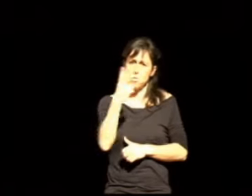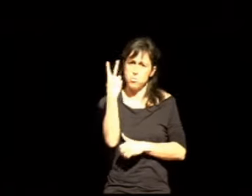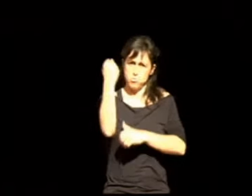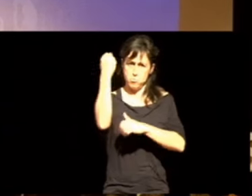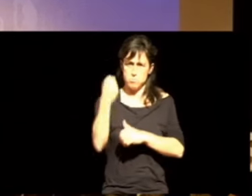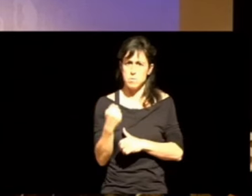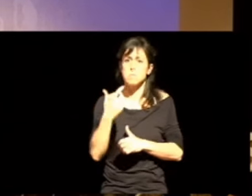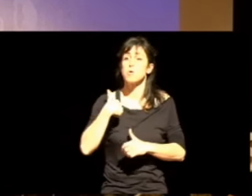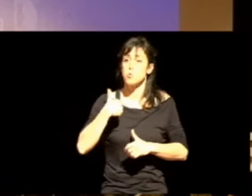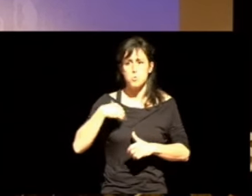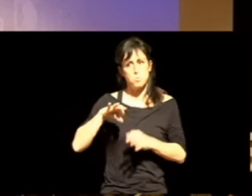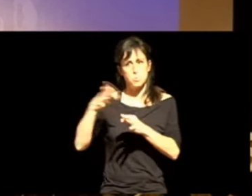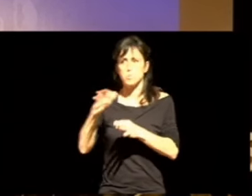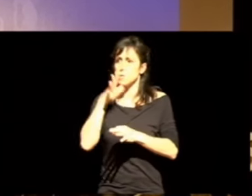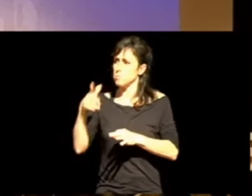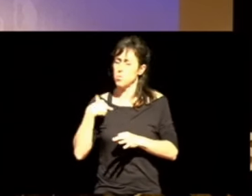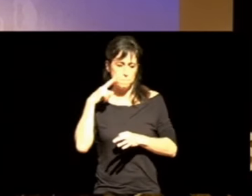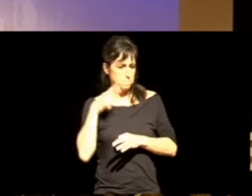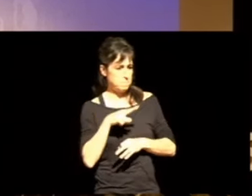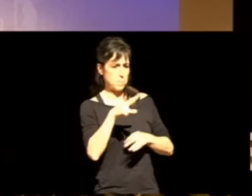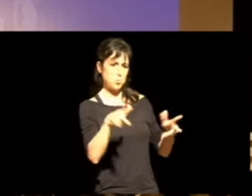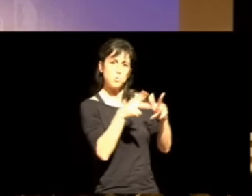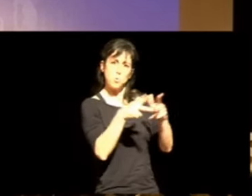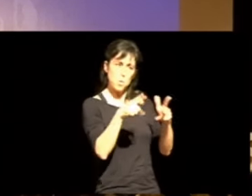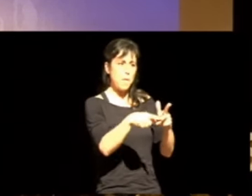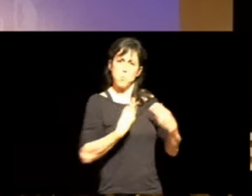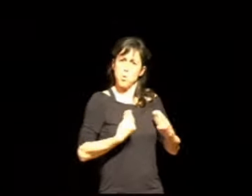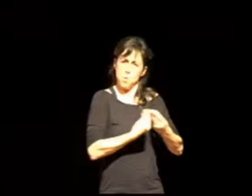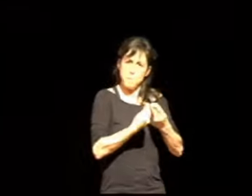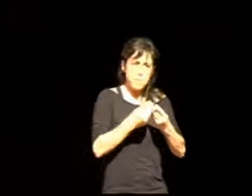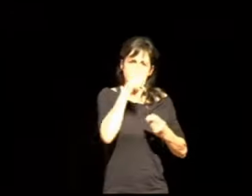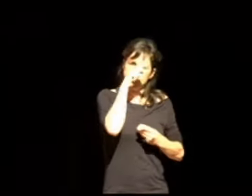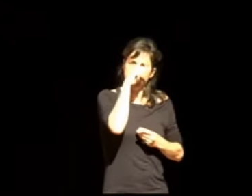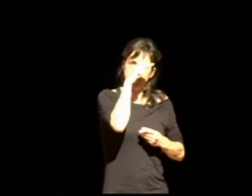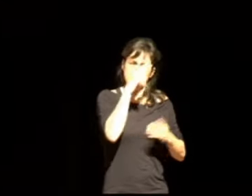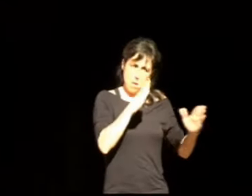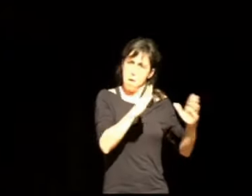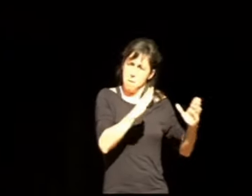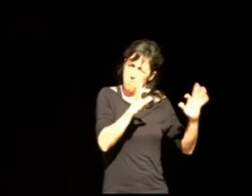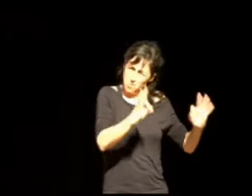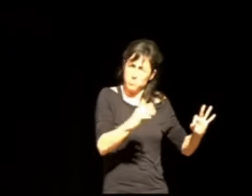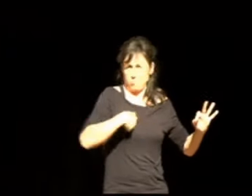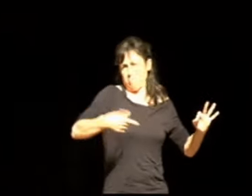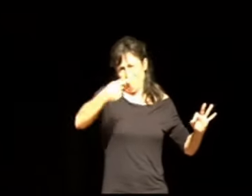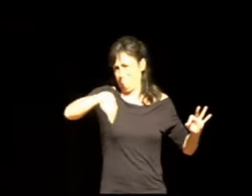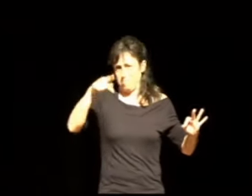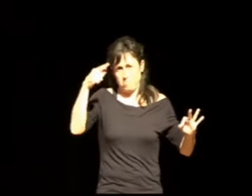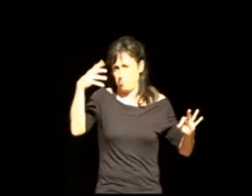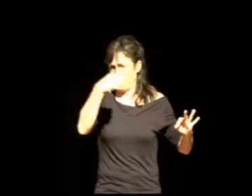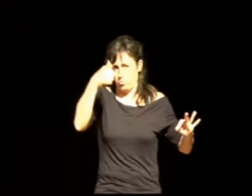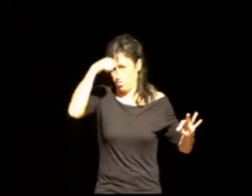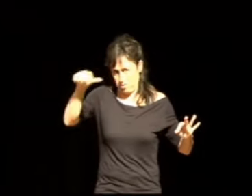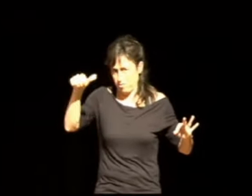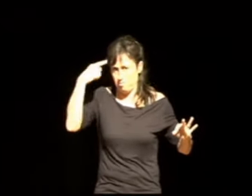aquel momento de encontrarme con una sociedad que se preocupaba por la convivencia, precisamente en aquellos momentos que, como todos y todas sabemos, complicados